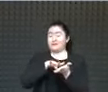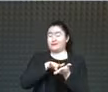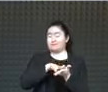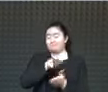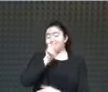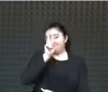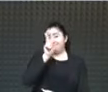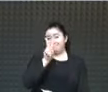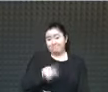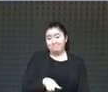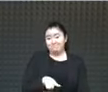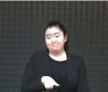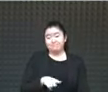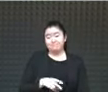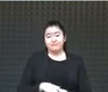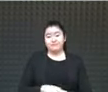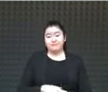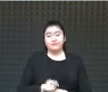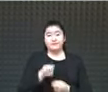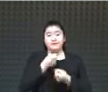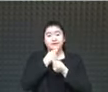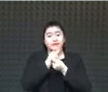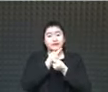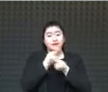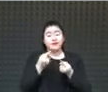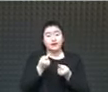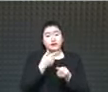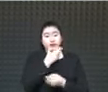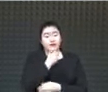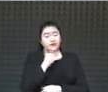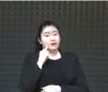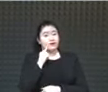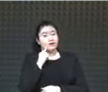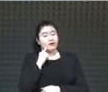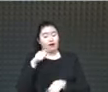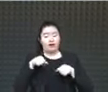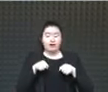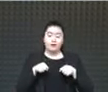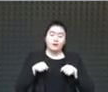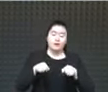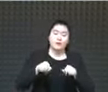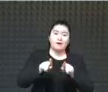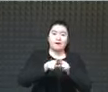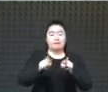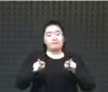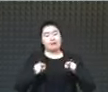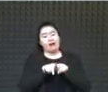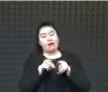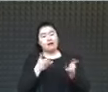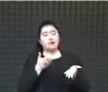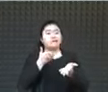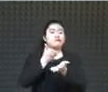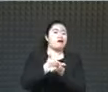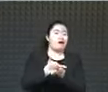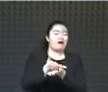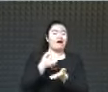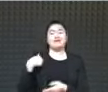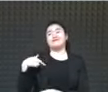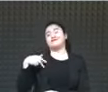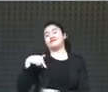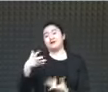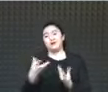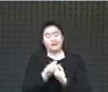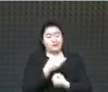o sea, los niños y niñas van a los centros comerciales, van a muchos lugares,